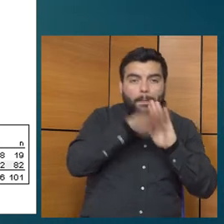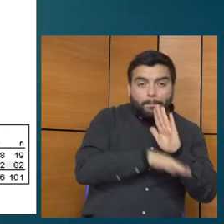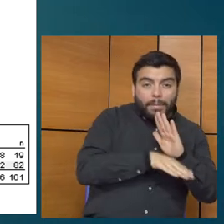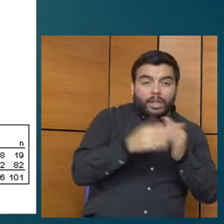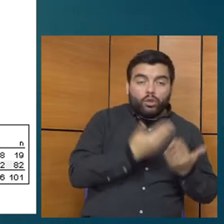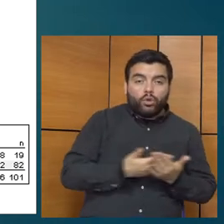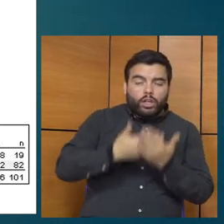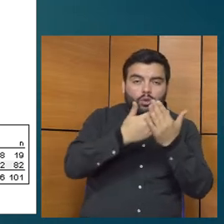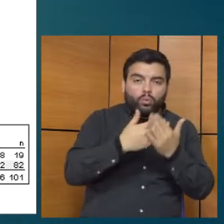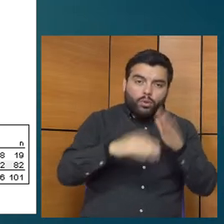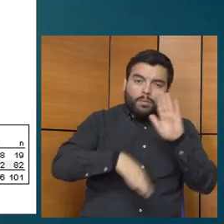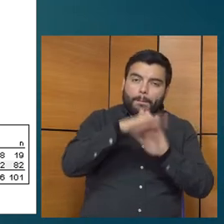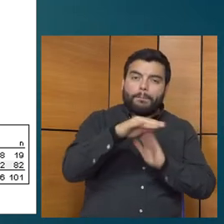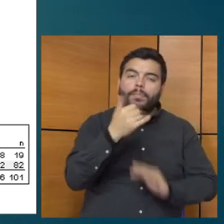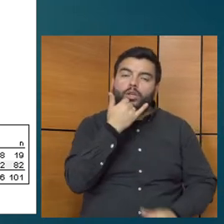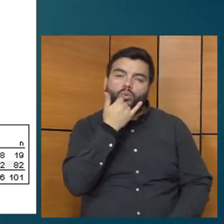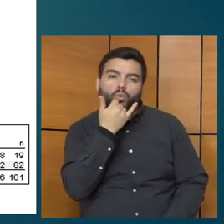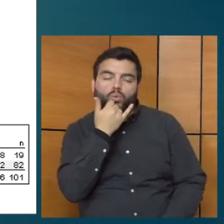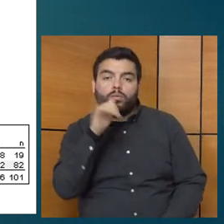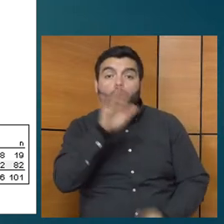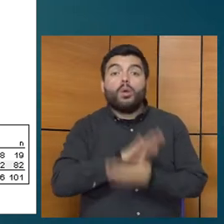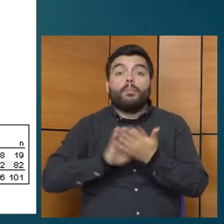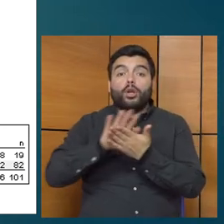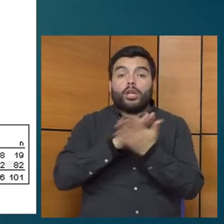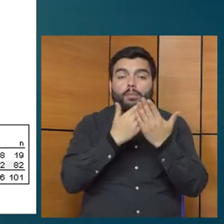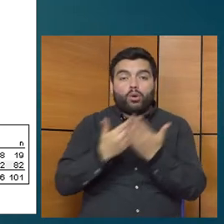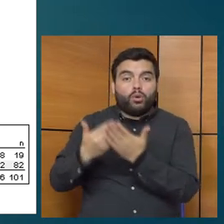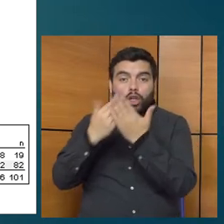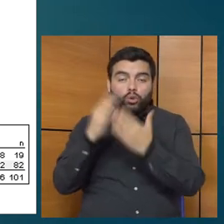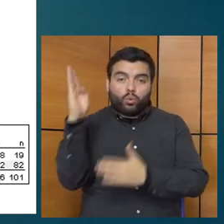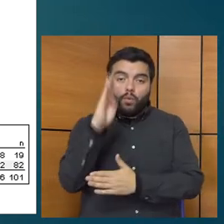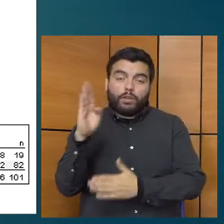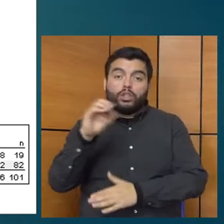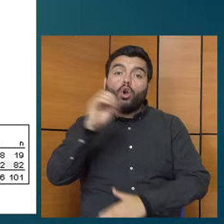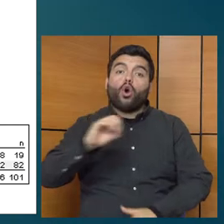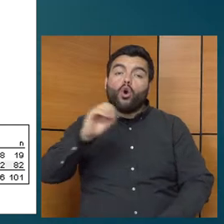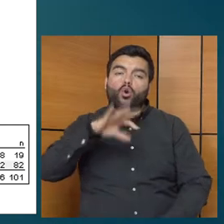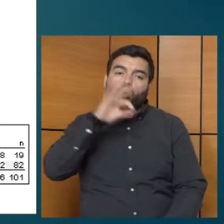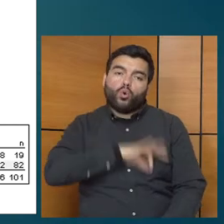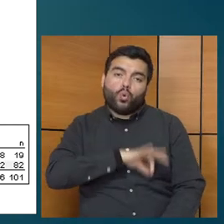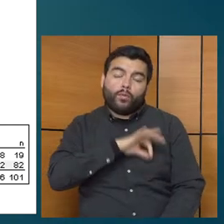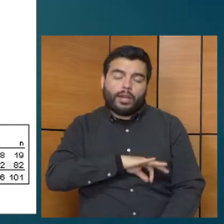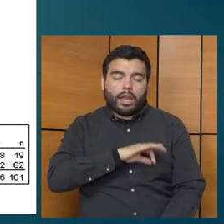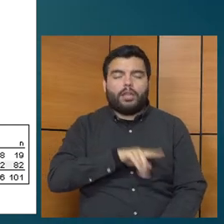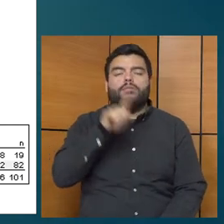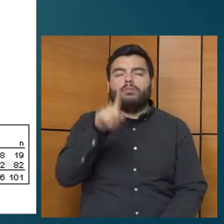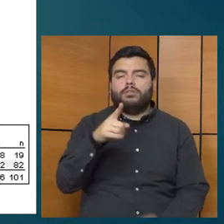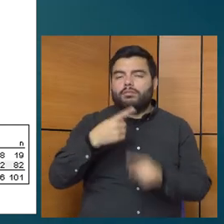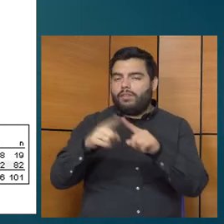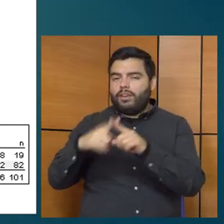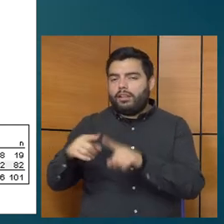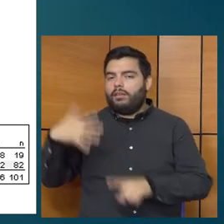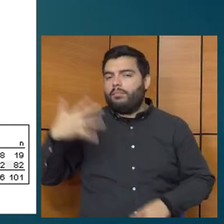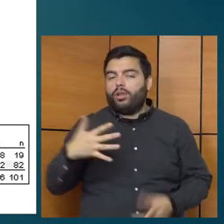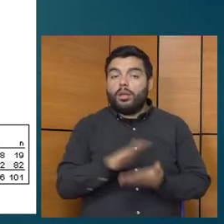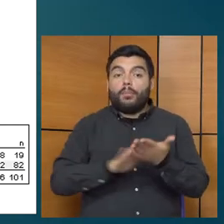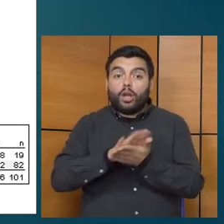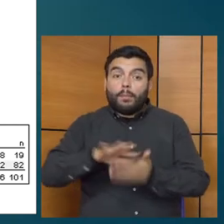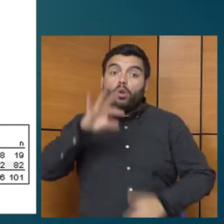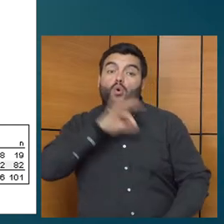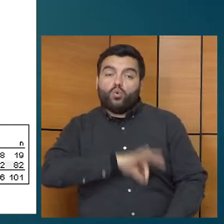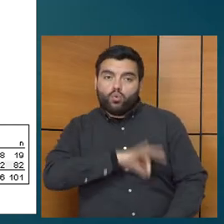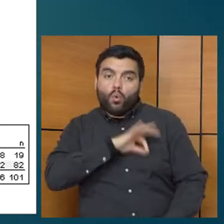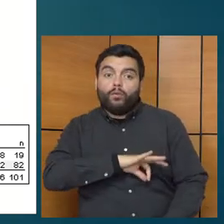no tenían estudios básicos, pues si estaba jubilado, también era una variable importante, si estaba jubilado y